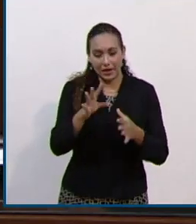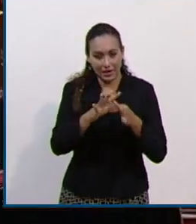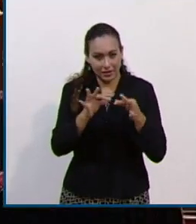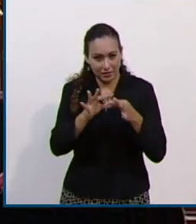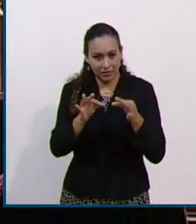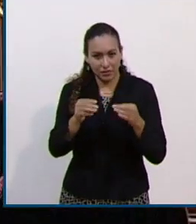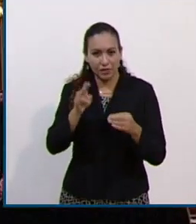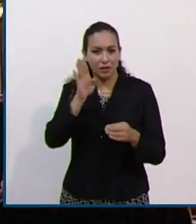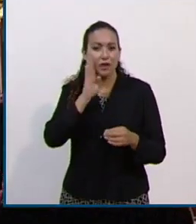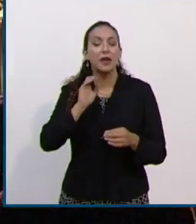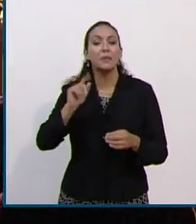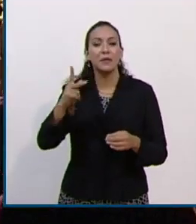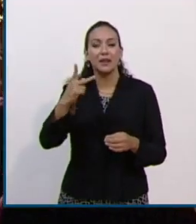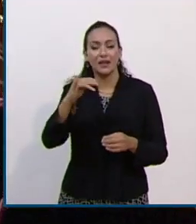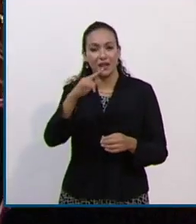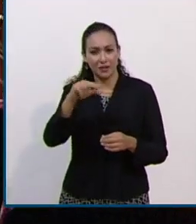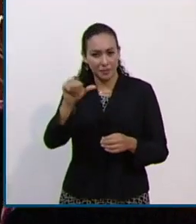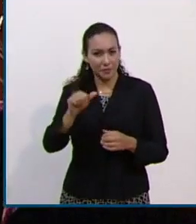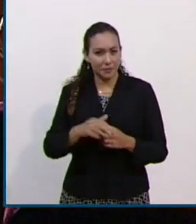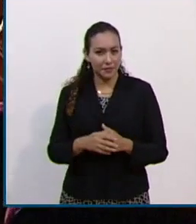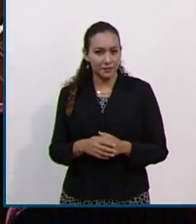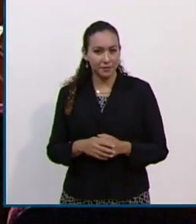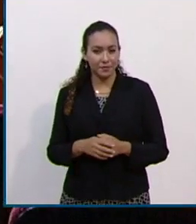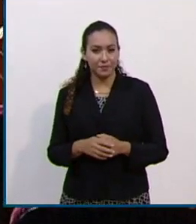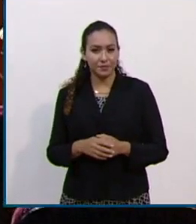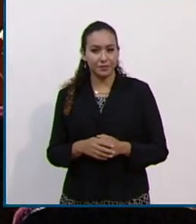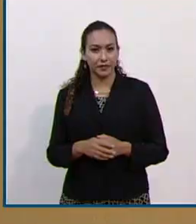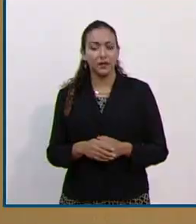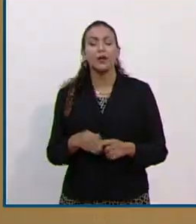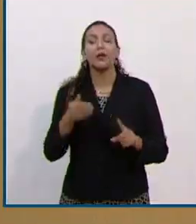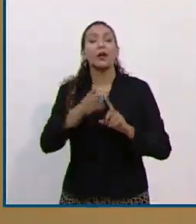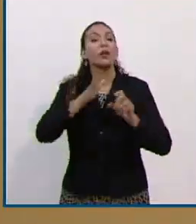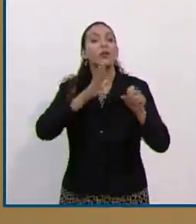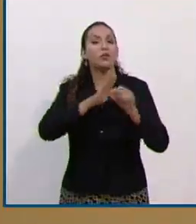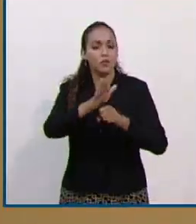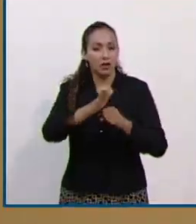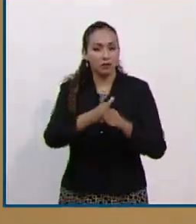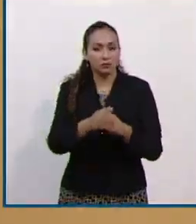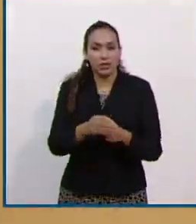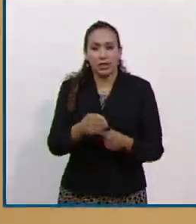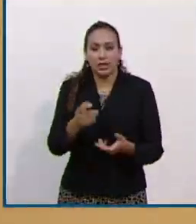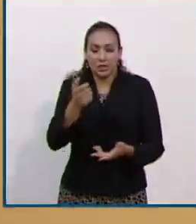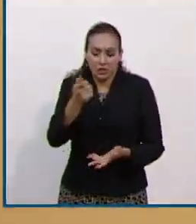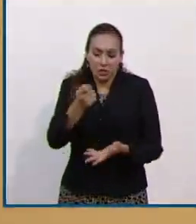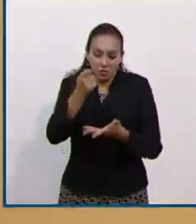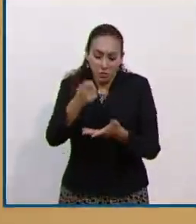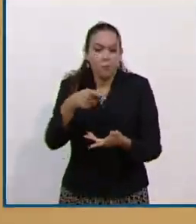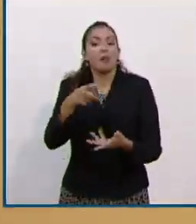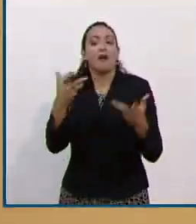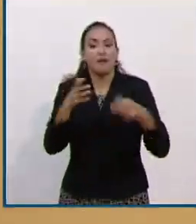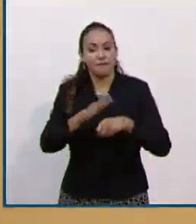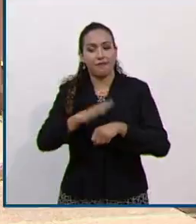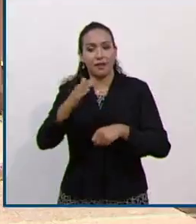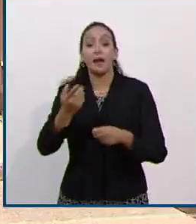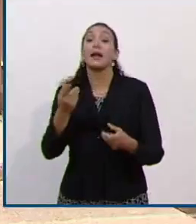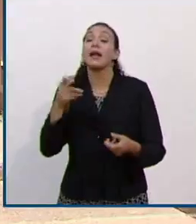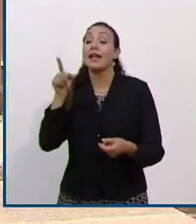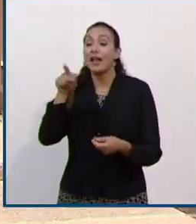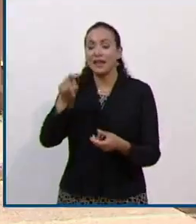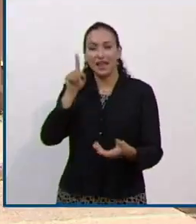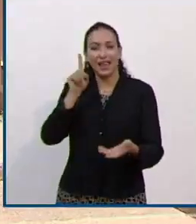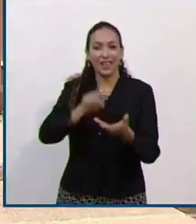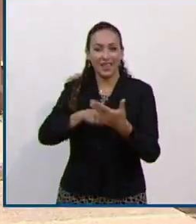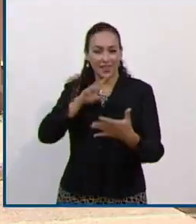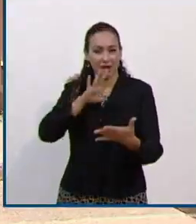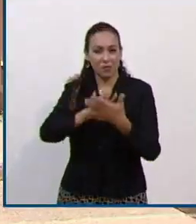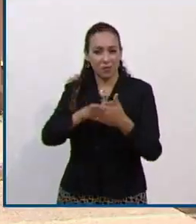la ministra presidenta, Norma Lucía Piña Hernández, es hacer mucho con pocos recursos, sobre todo en el Centro de Justicia Penal Federal,